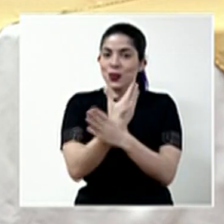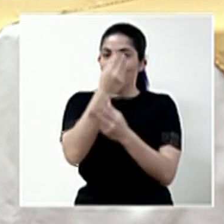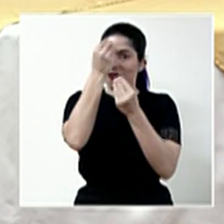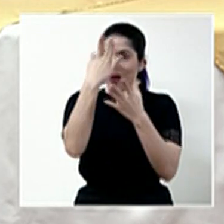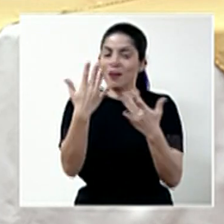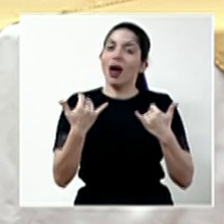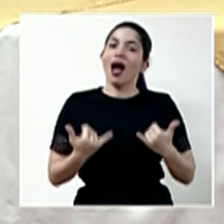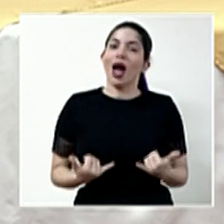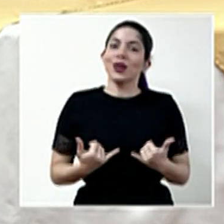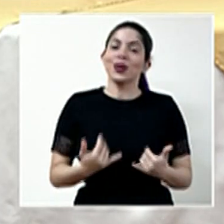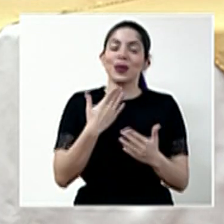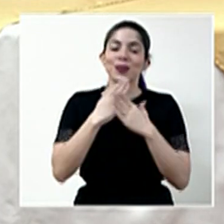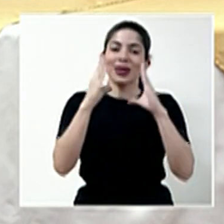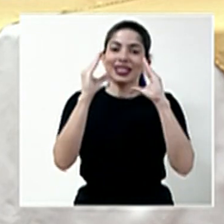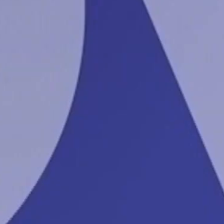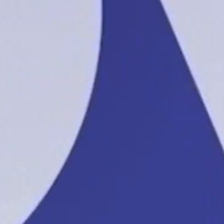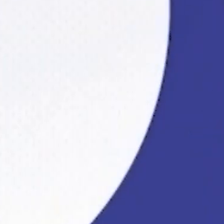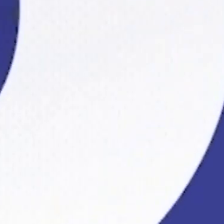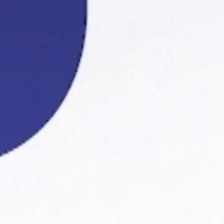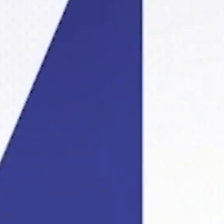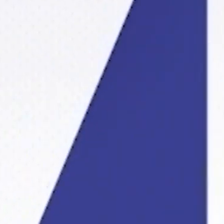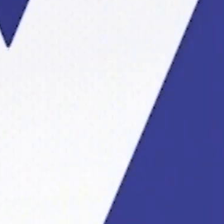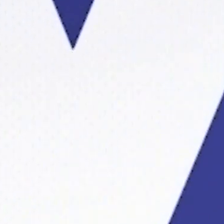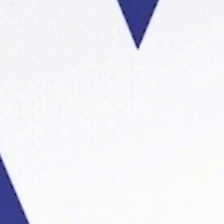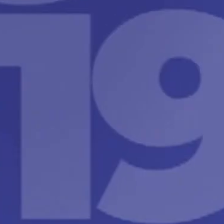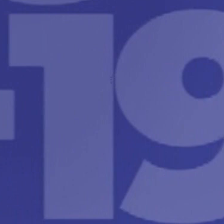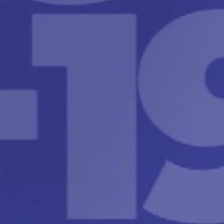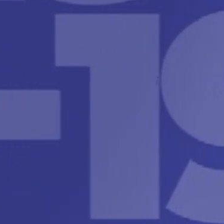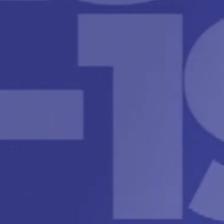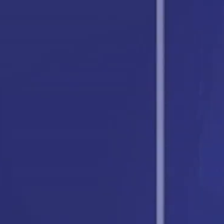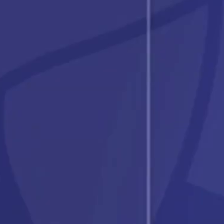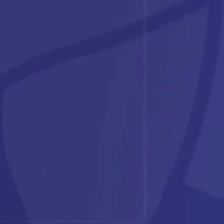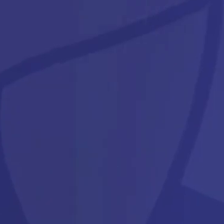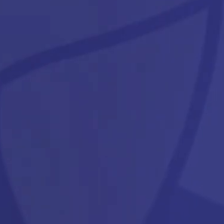actualización. Muy buenas tardes. Gracias. Gracias.